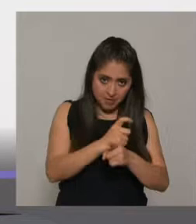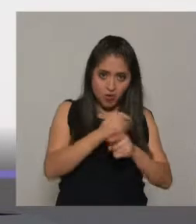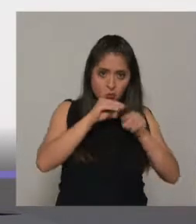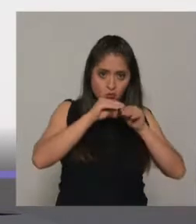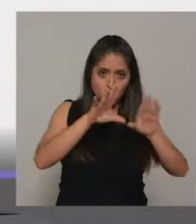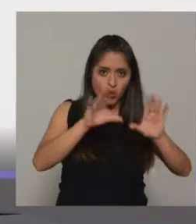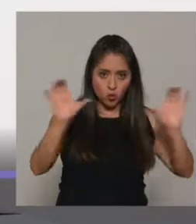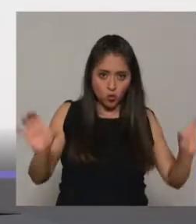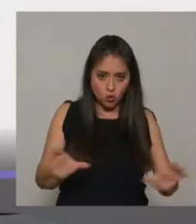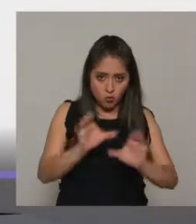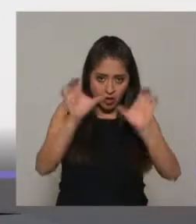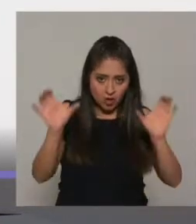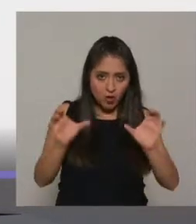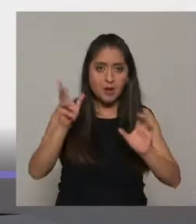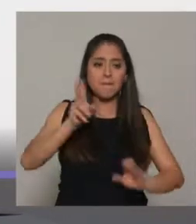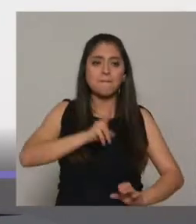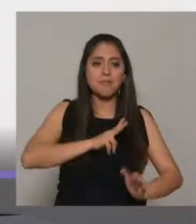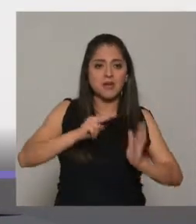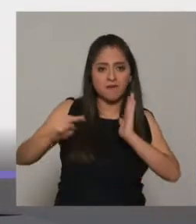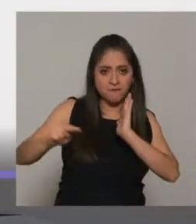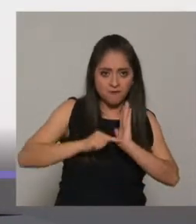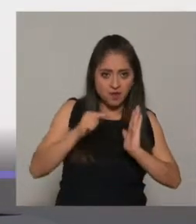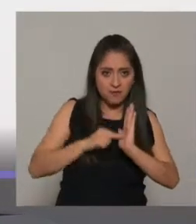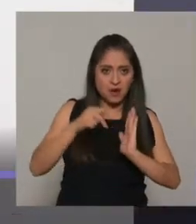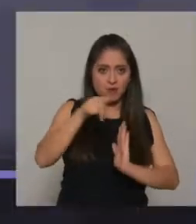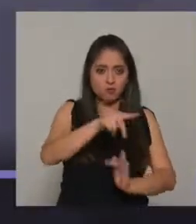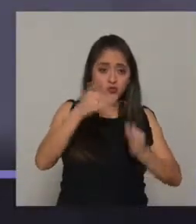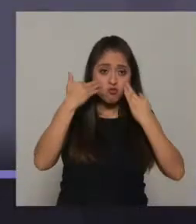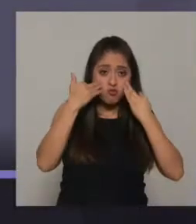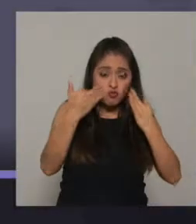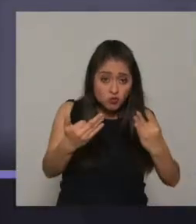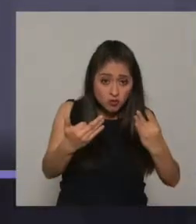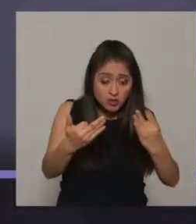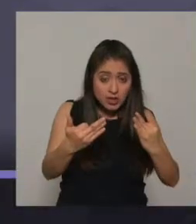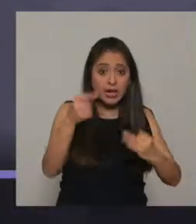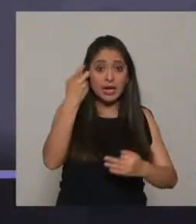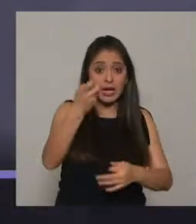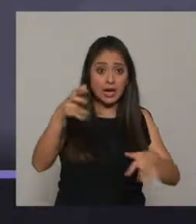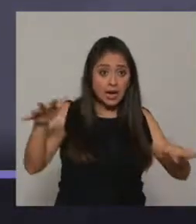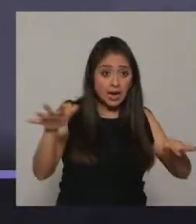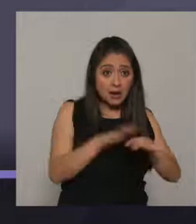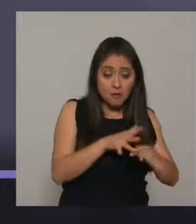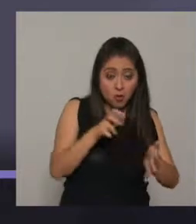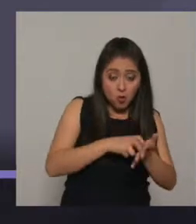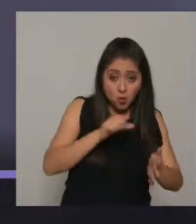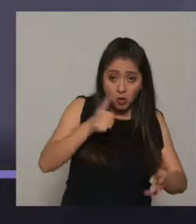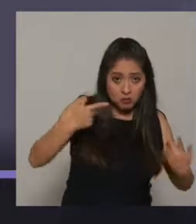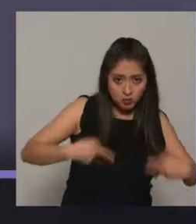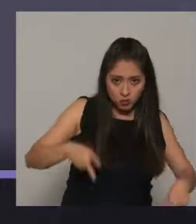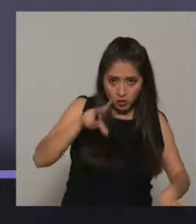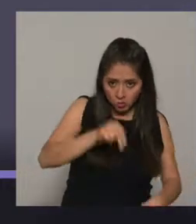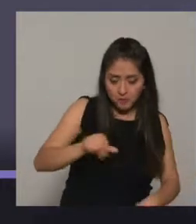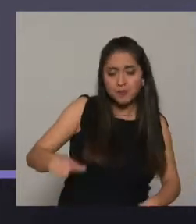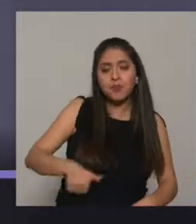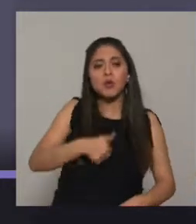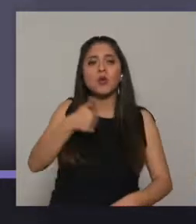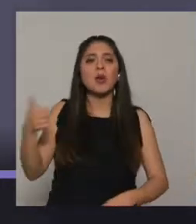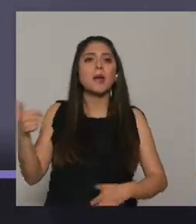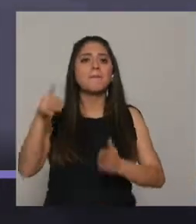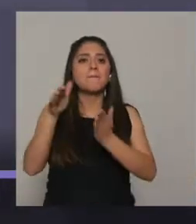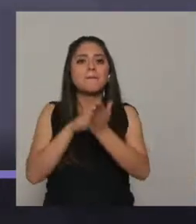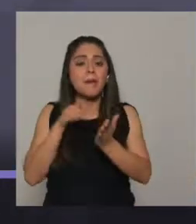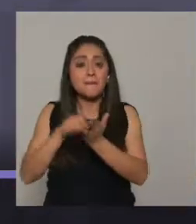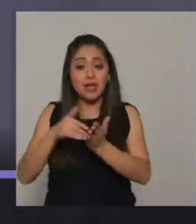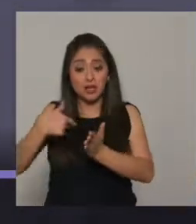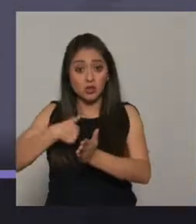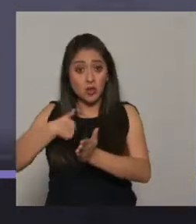nuestra firma, entonces no hay manera de que eso pueda ser alterado. Y la segunda, vía papel. Ese documento que yo firmé